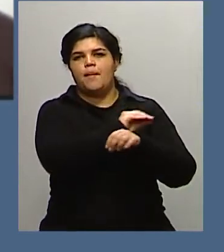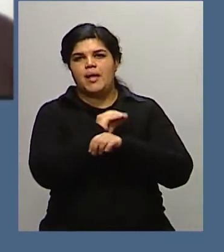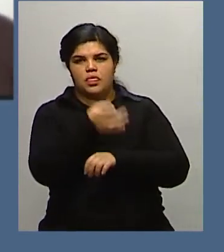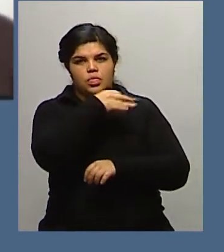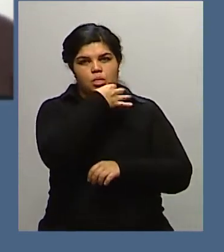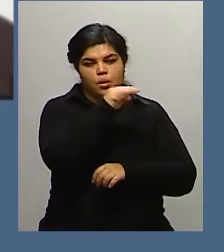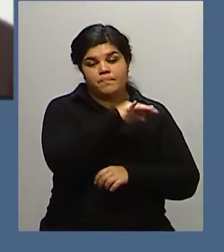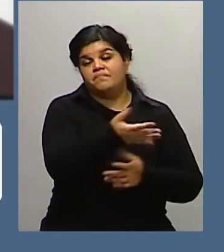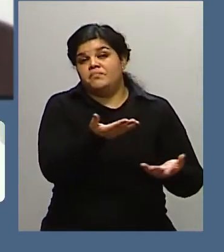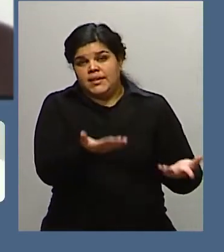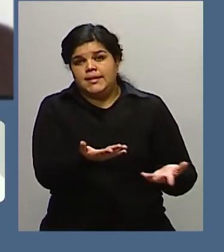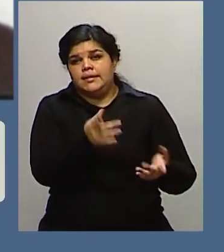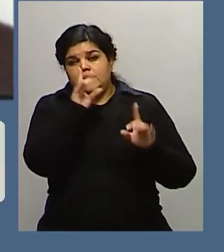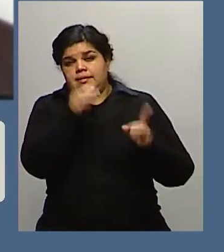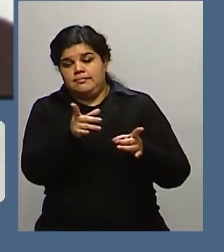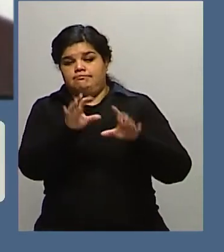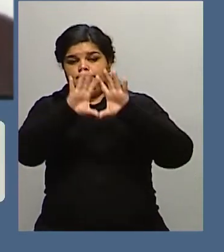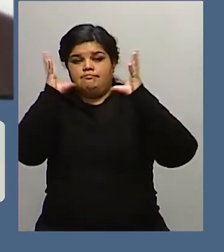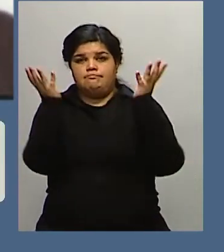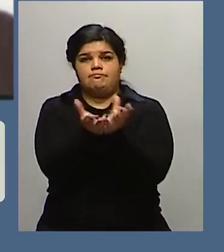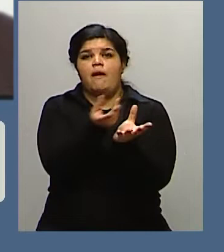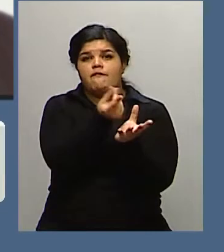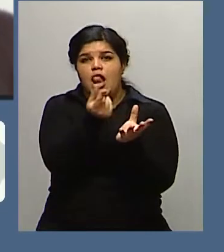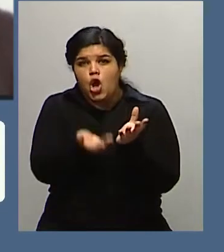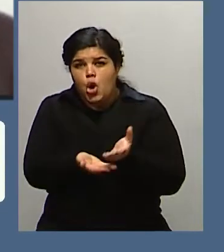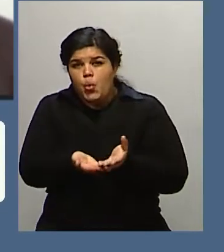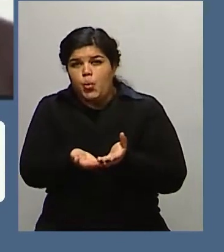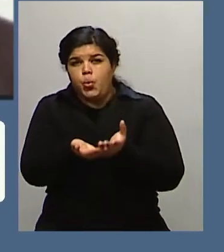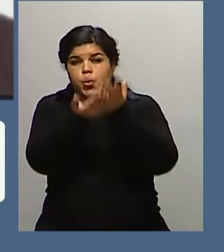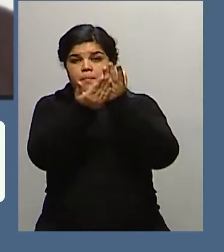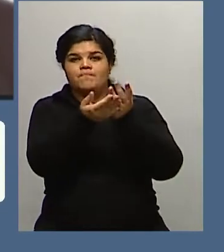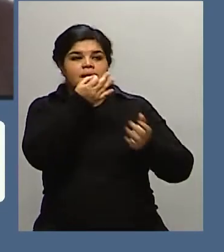suben los precios internacionales de los alimentos y eso pega